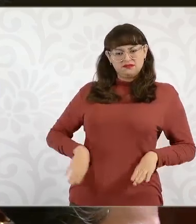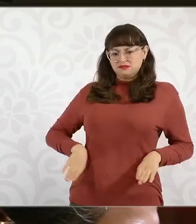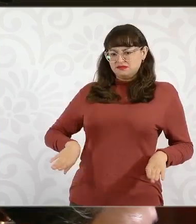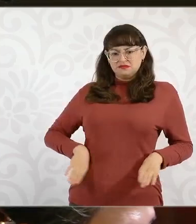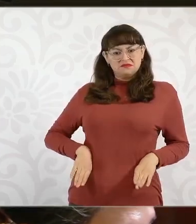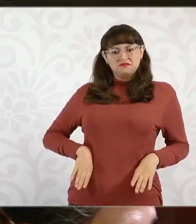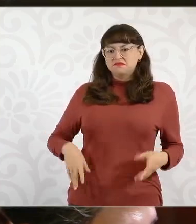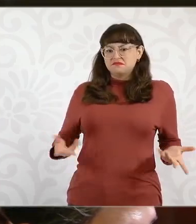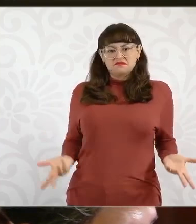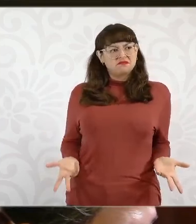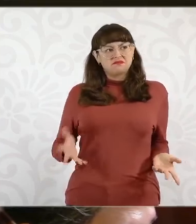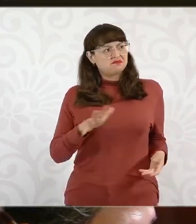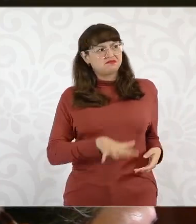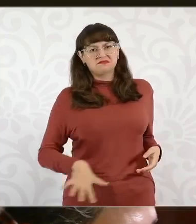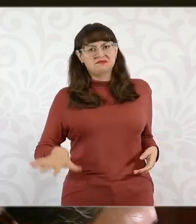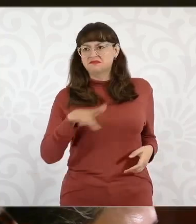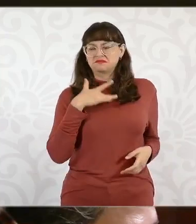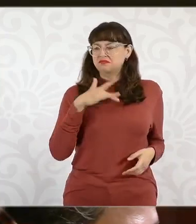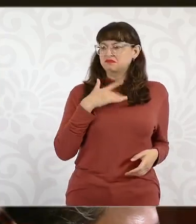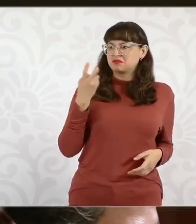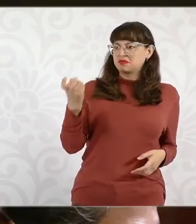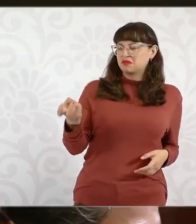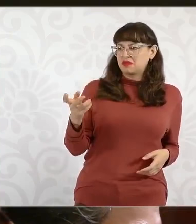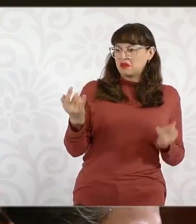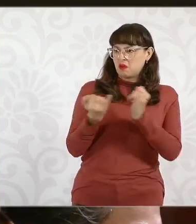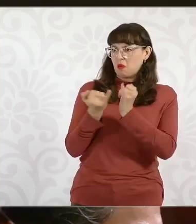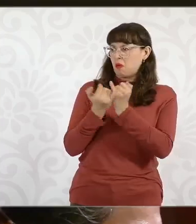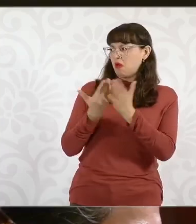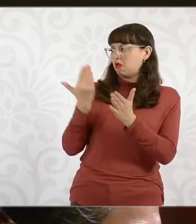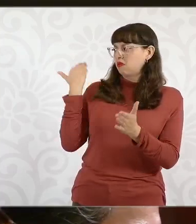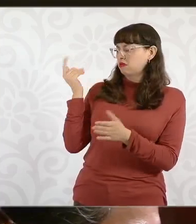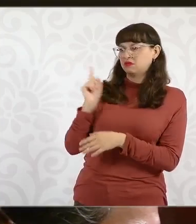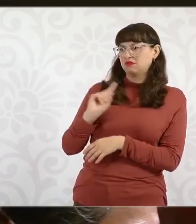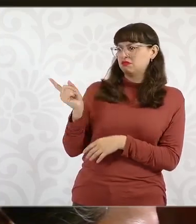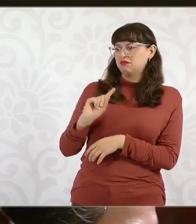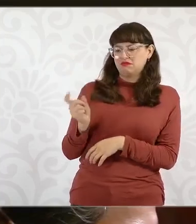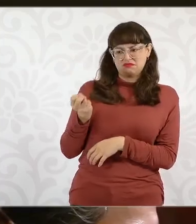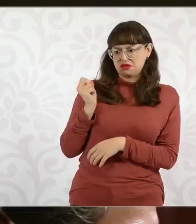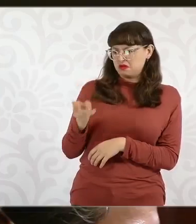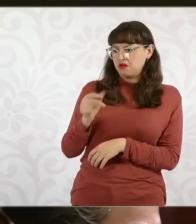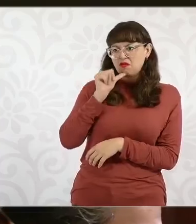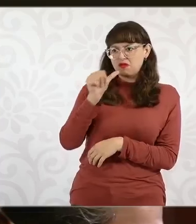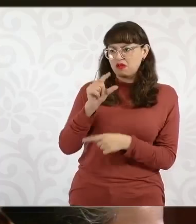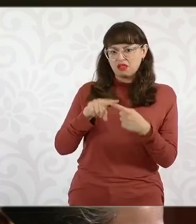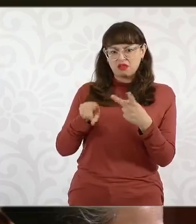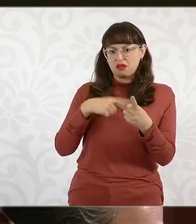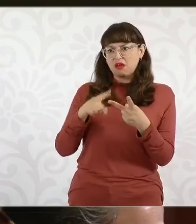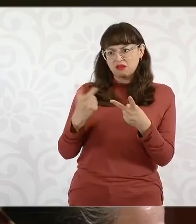reclamo del pueblo hacia ese poder judicial de que no haya privilegios y también que no haya